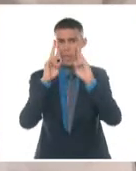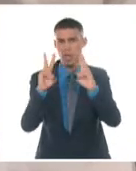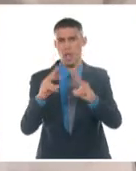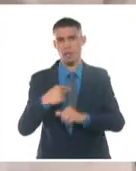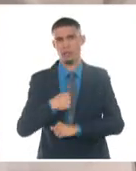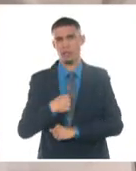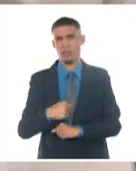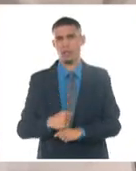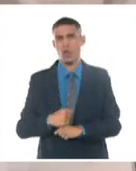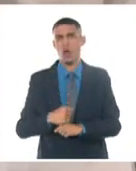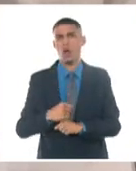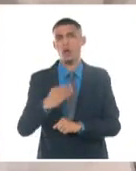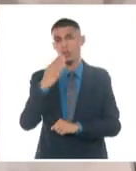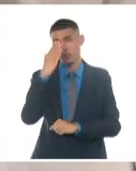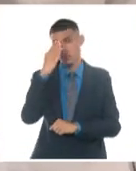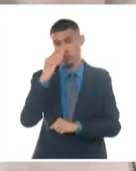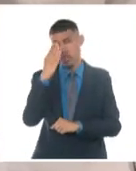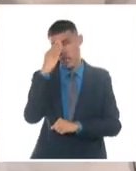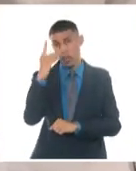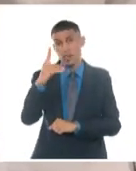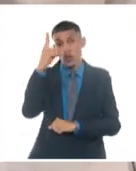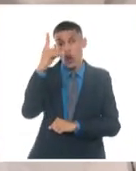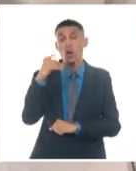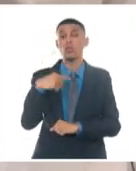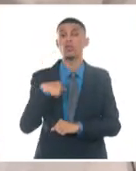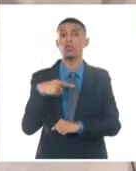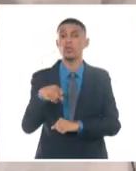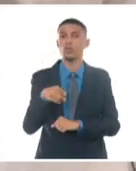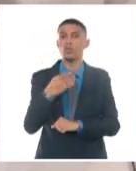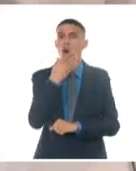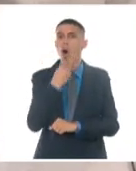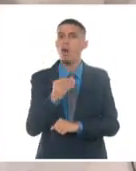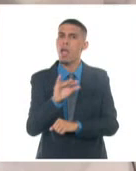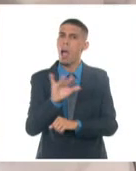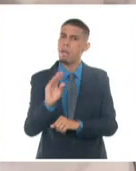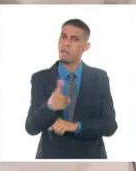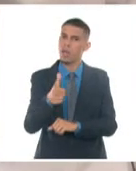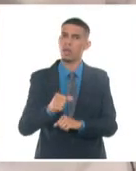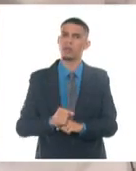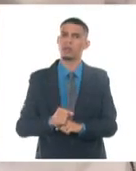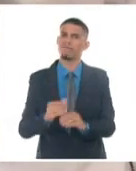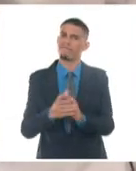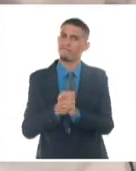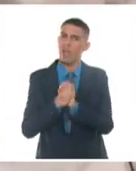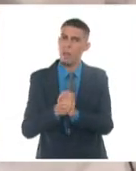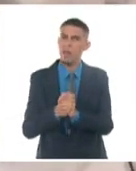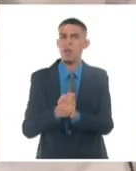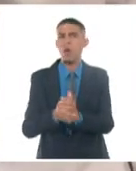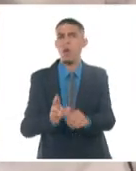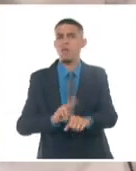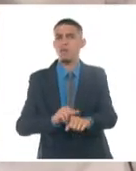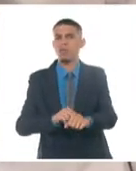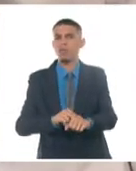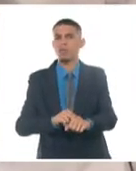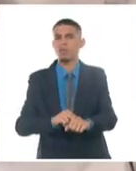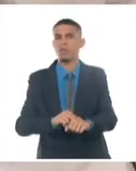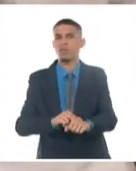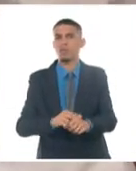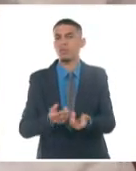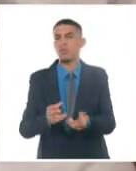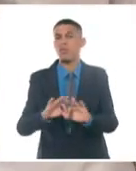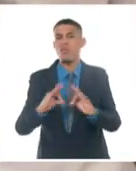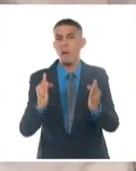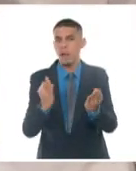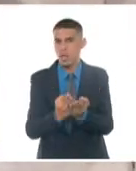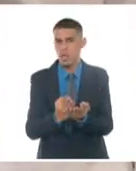a Dios gracias que está vivo. Es mi amigo, yo no digo que eres amigo ni es paciente, que eres familia. Y tengo un rapor con esa